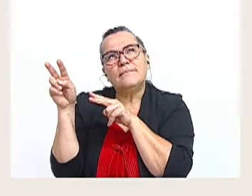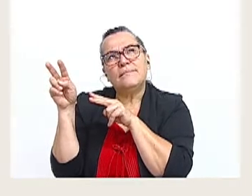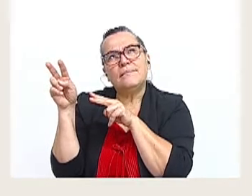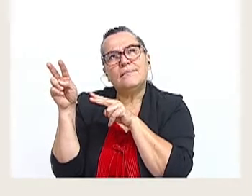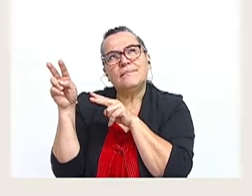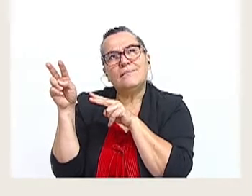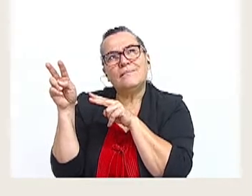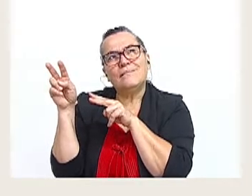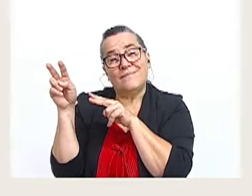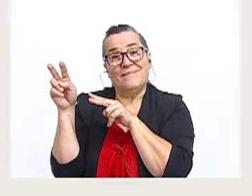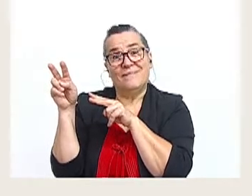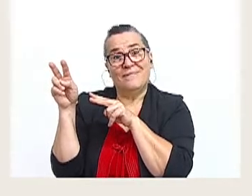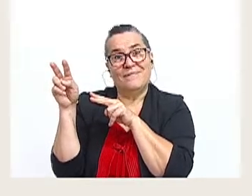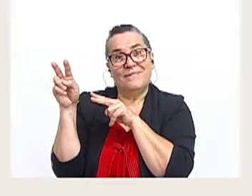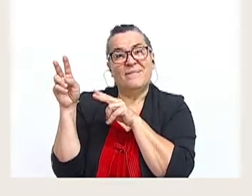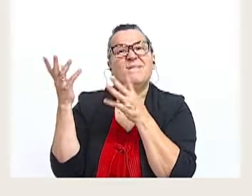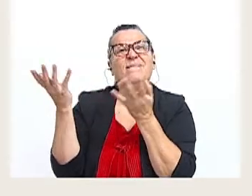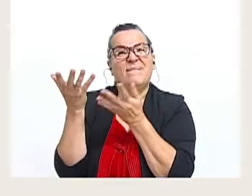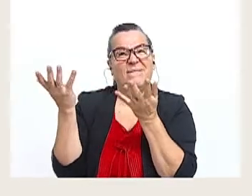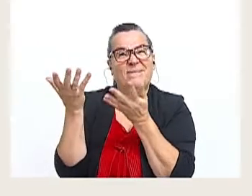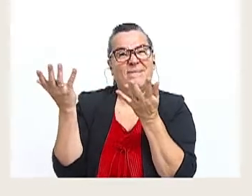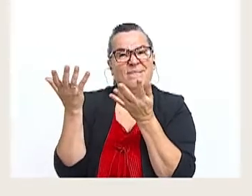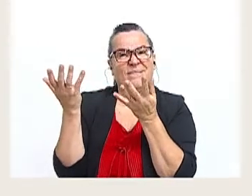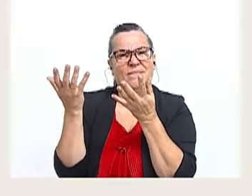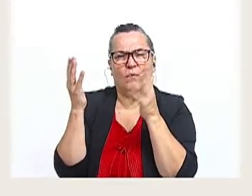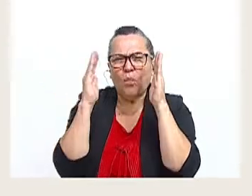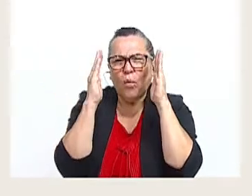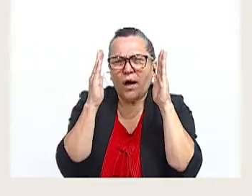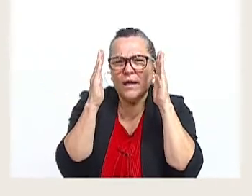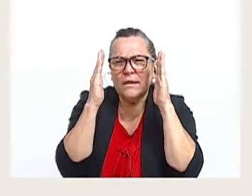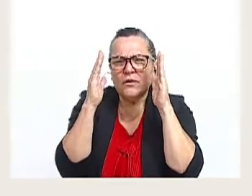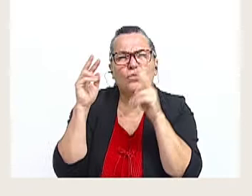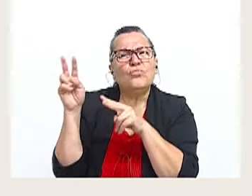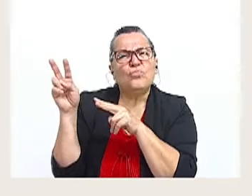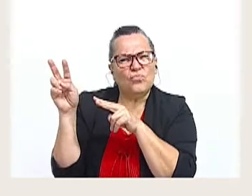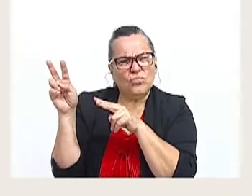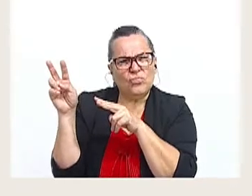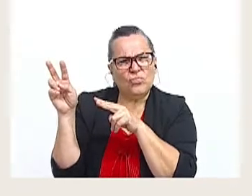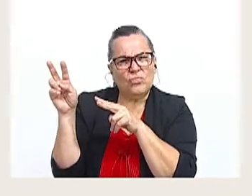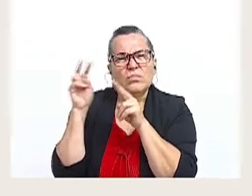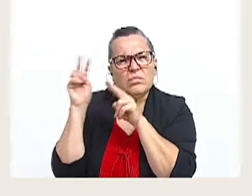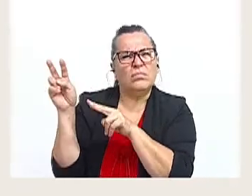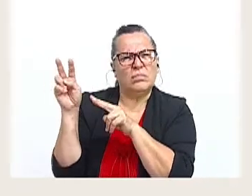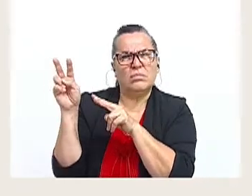¿Sí? Tenemos con mucha atención. ¿Qué vemos ahí?